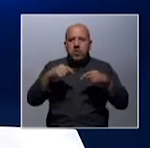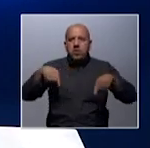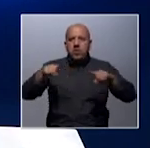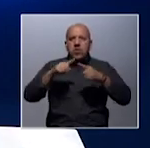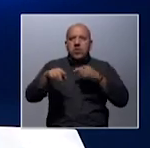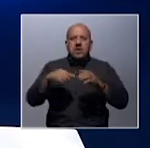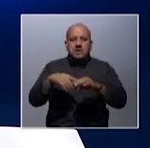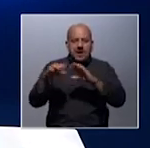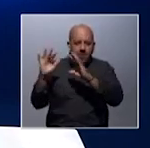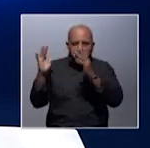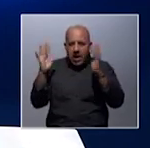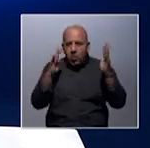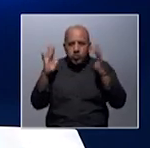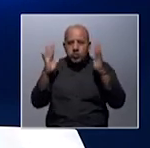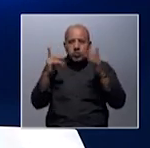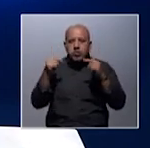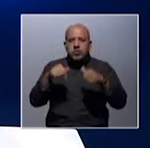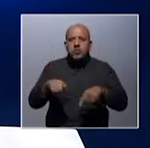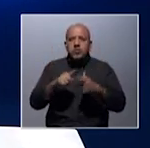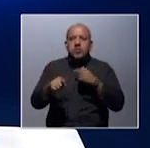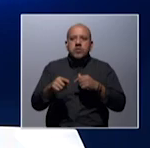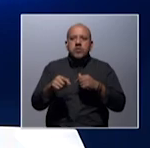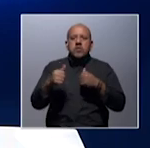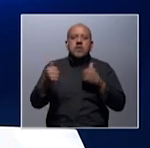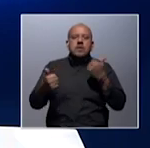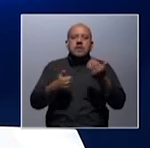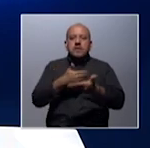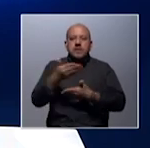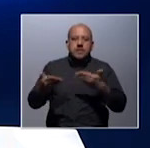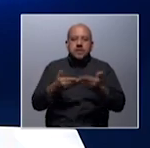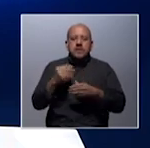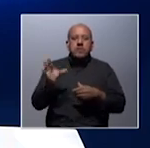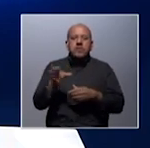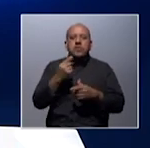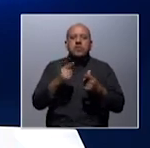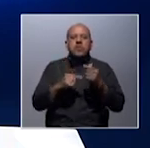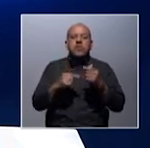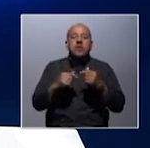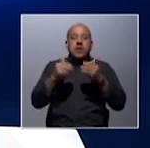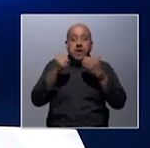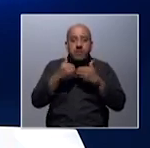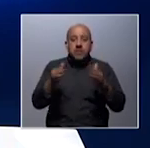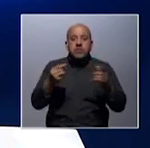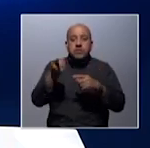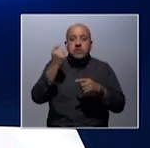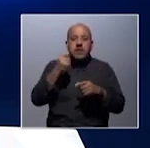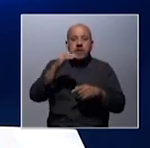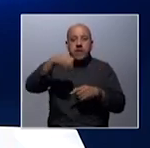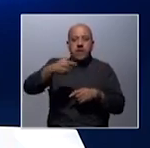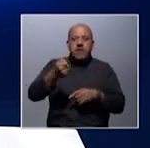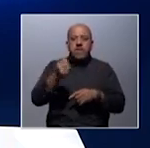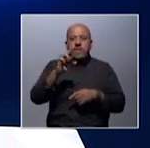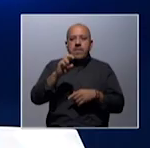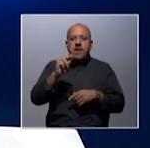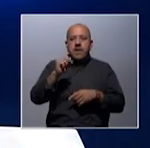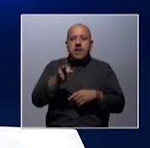porque ese aplauso que se genera en la platea llega nuevamente y en esa sinergia todo crece. Abrió la etapa La Margarita, una murga que tiene una